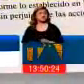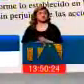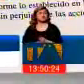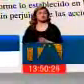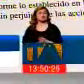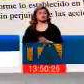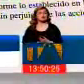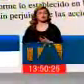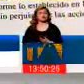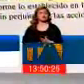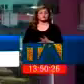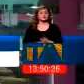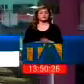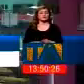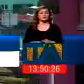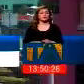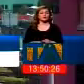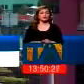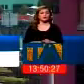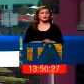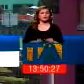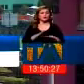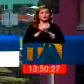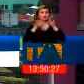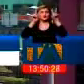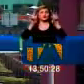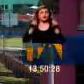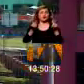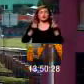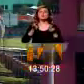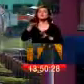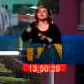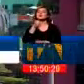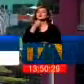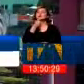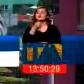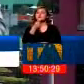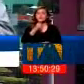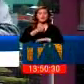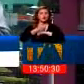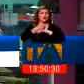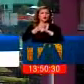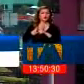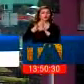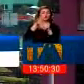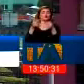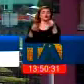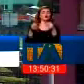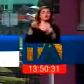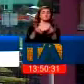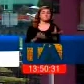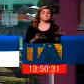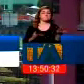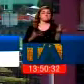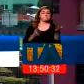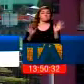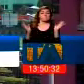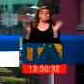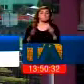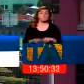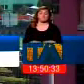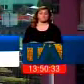el consorcio contratista. Y sobre este tema pretendimos una entrevista con alguna autoridad del Consejo de la Judicatura, pero no